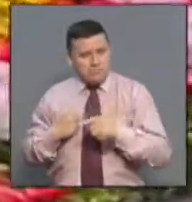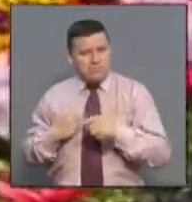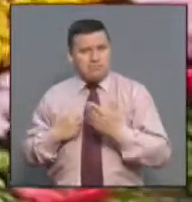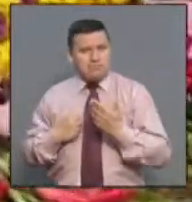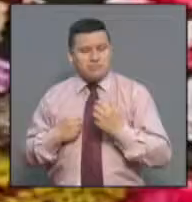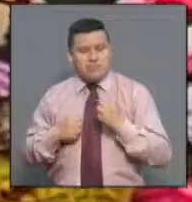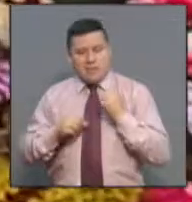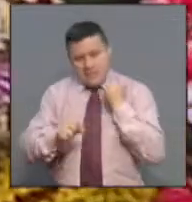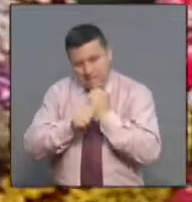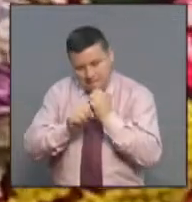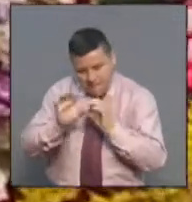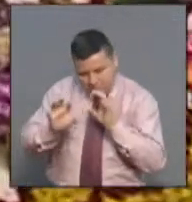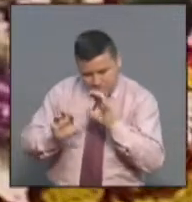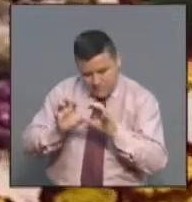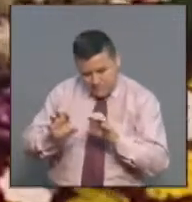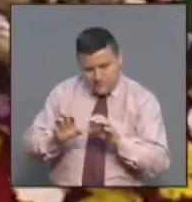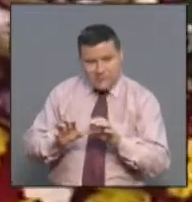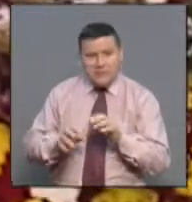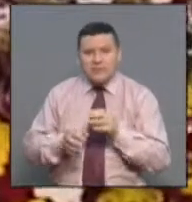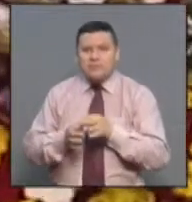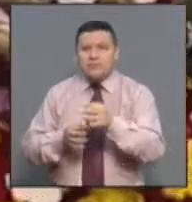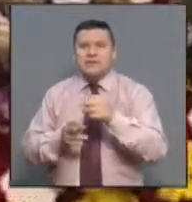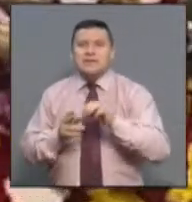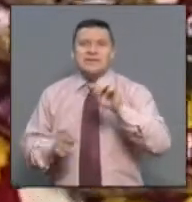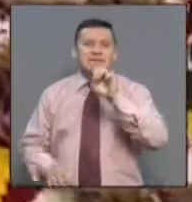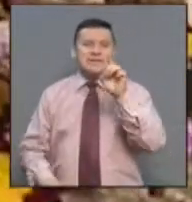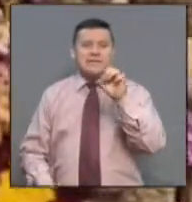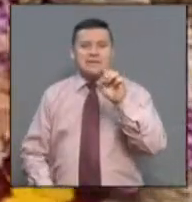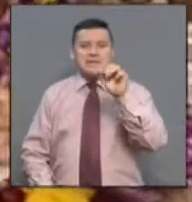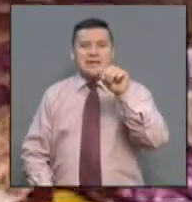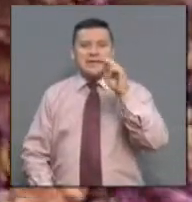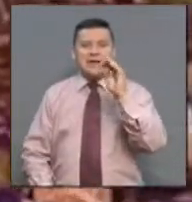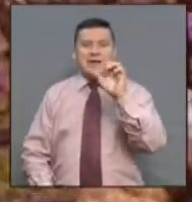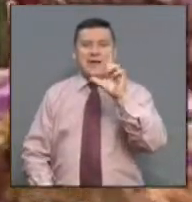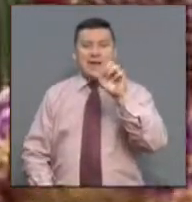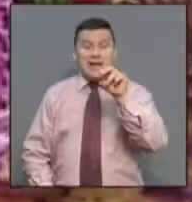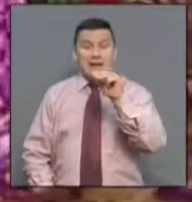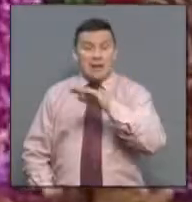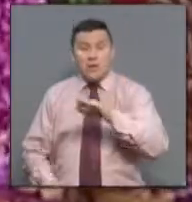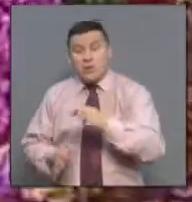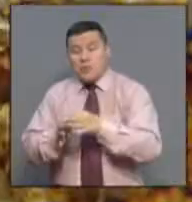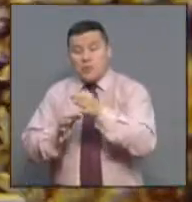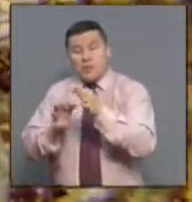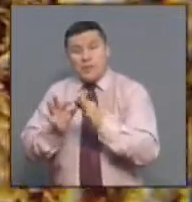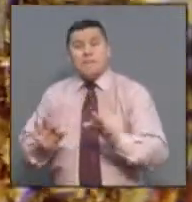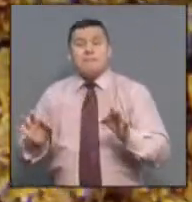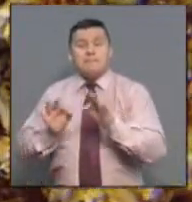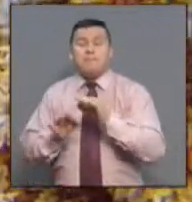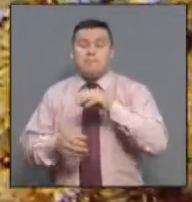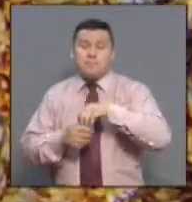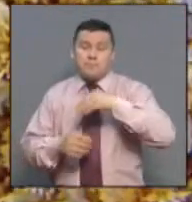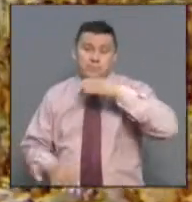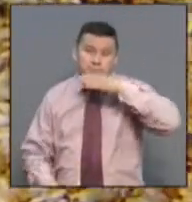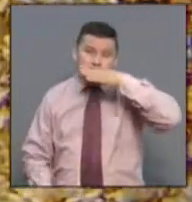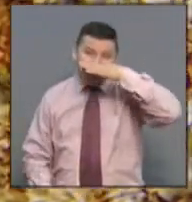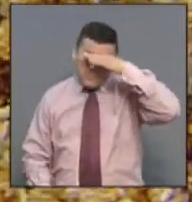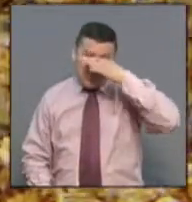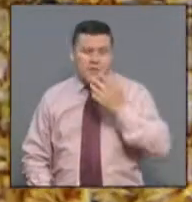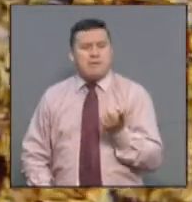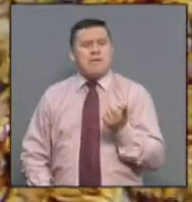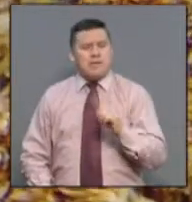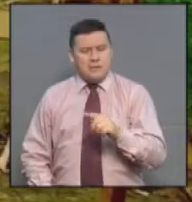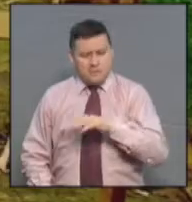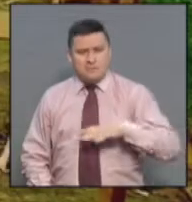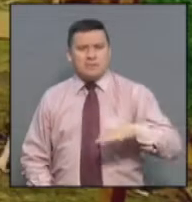su silleta en Santa Elena, un municipio que es bastante importante para Medellín. Y